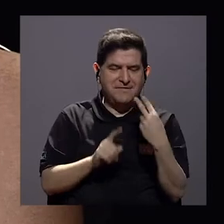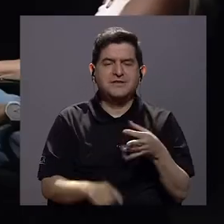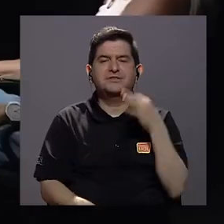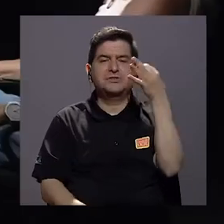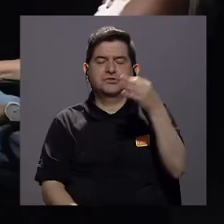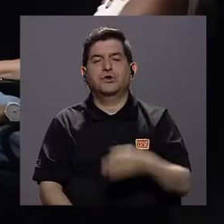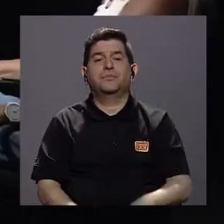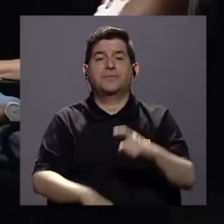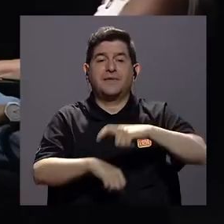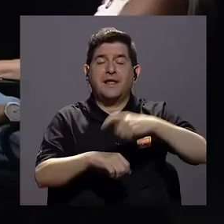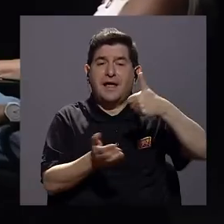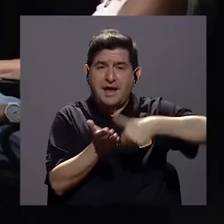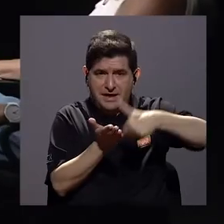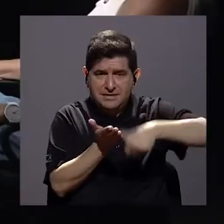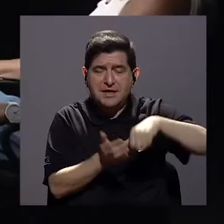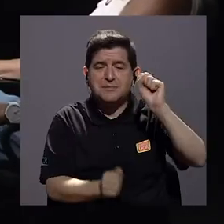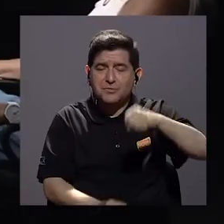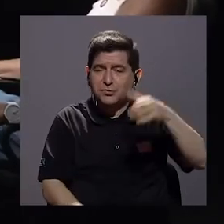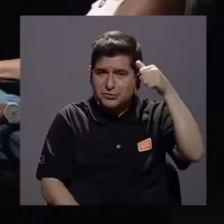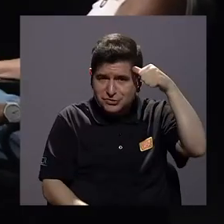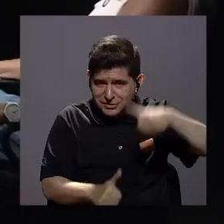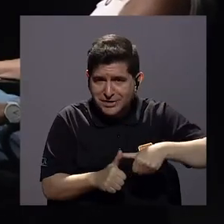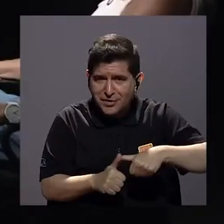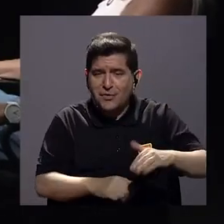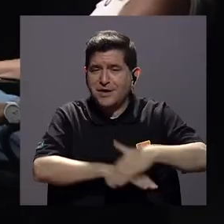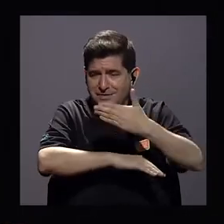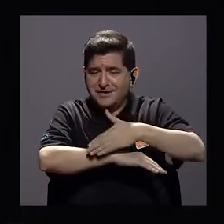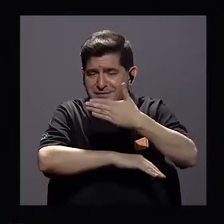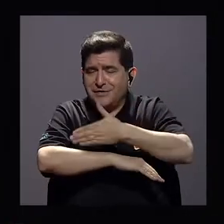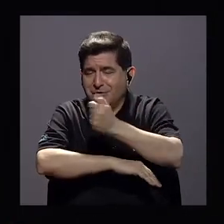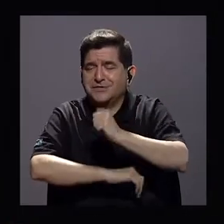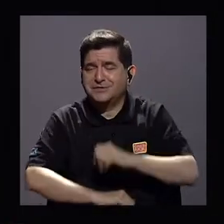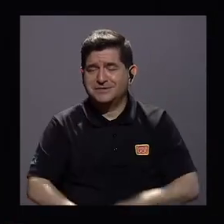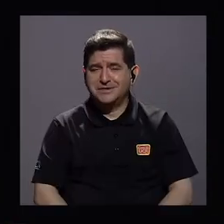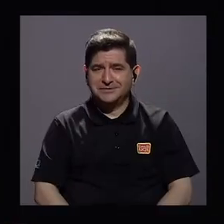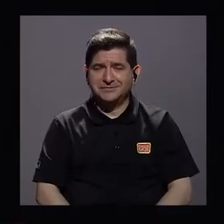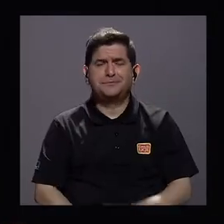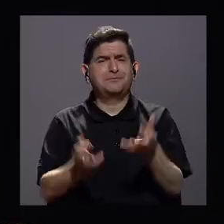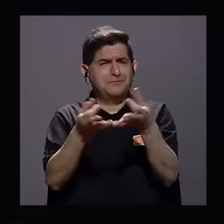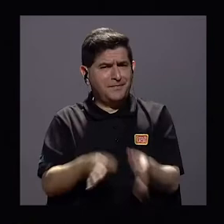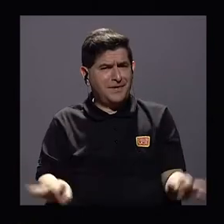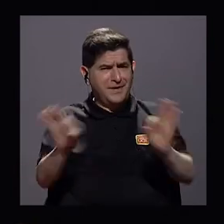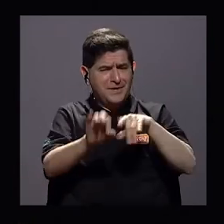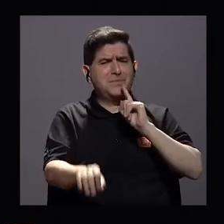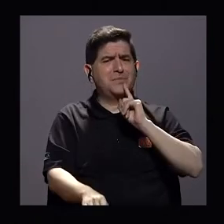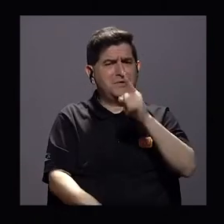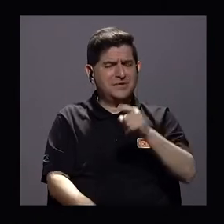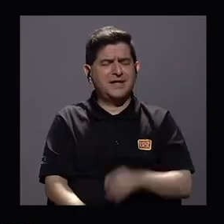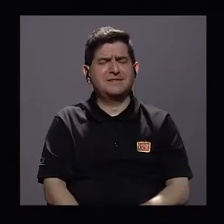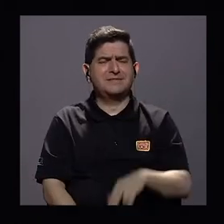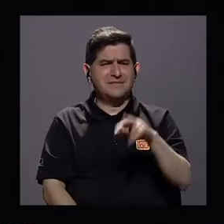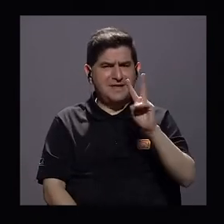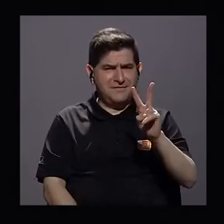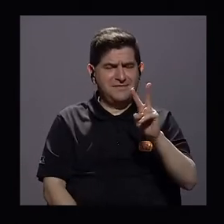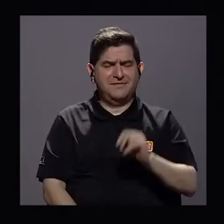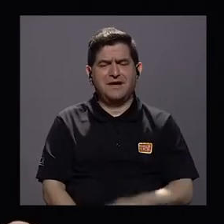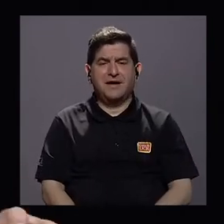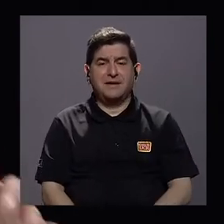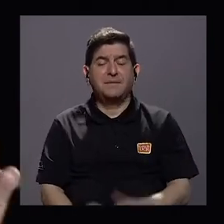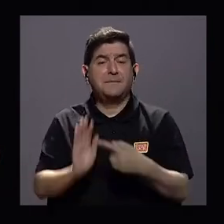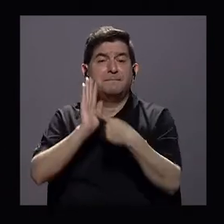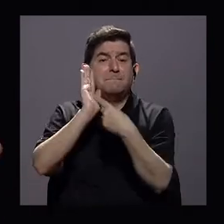En época electoral sí se acuerdan de las costas. Así es. Por cierto, muy importante este apunte que hace doña Vivian, porque nos